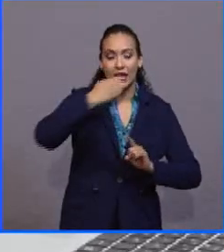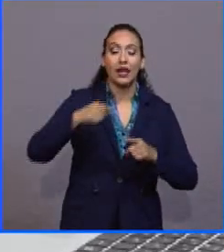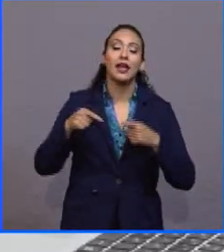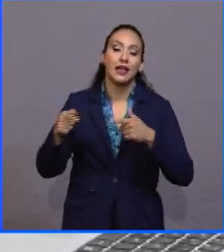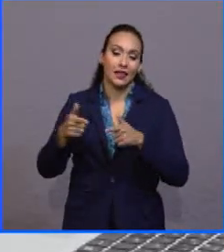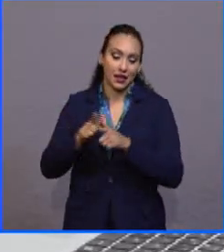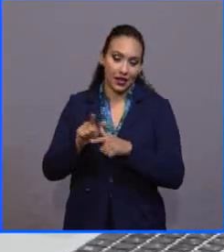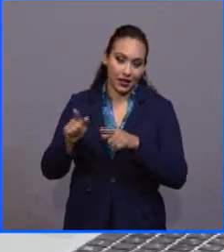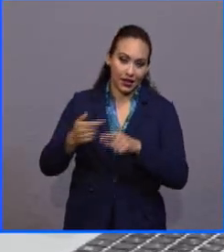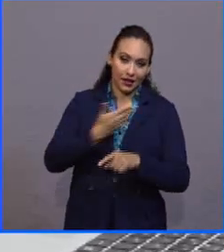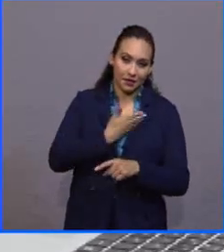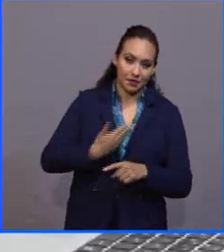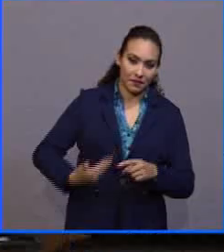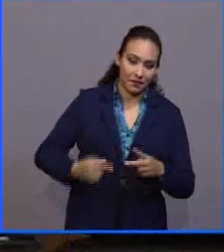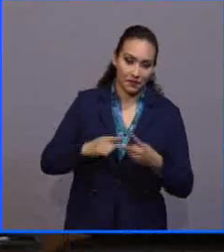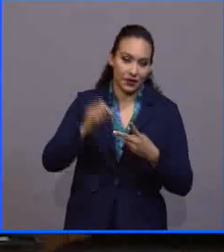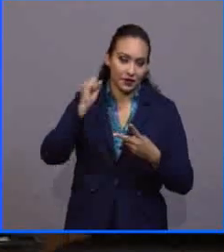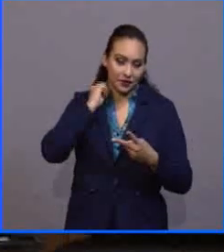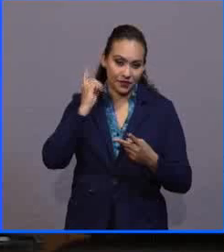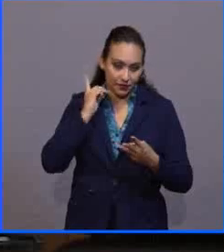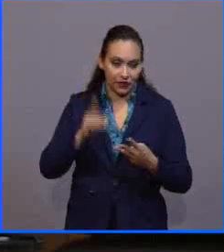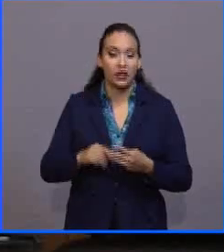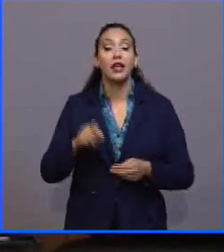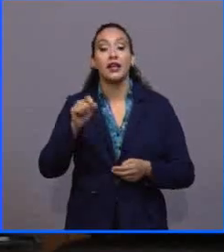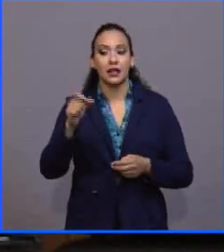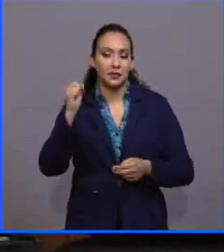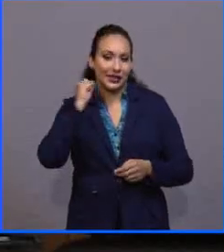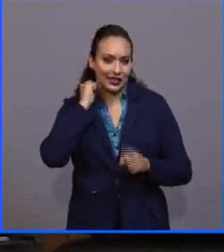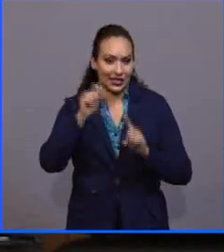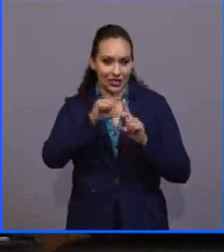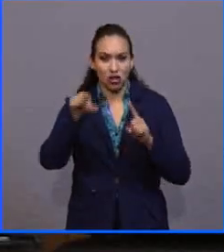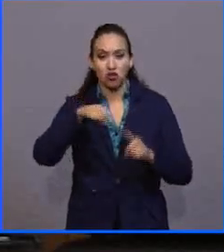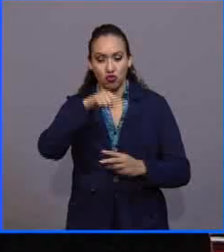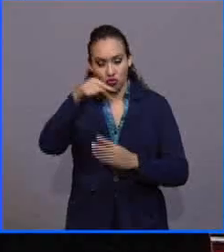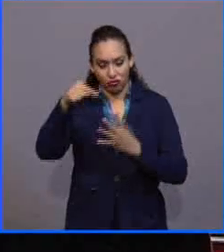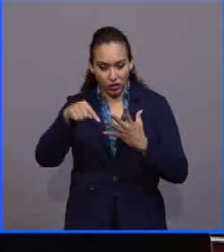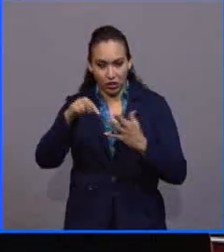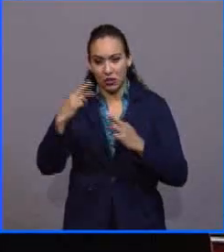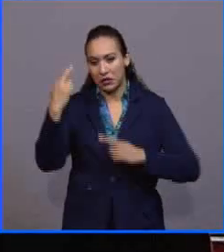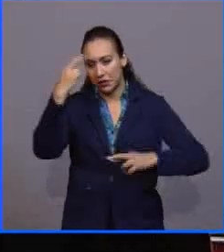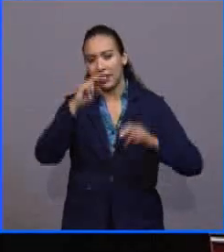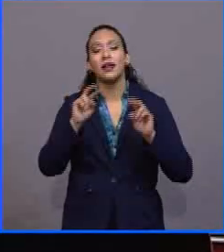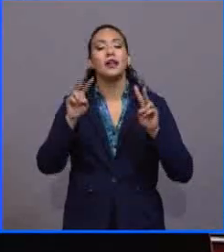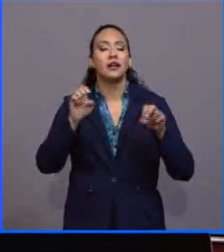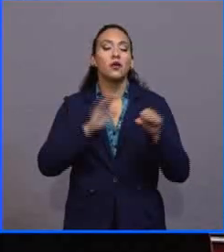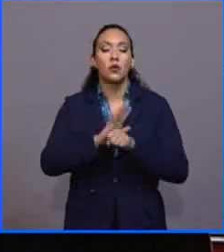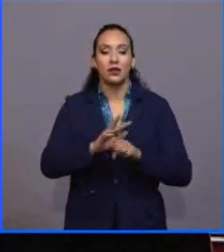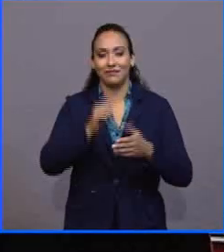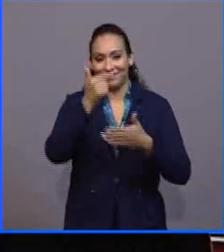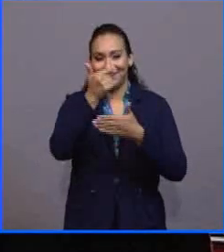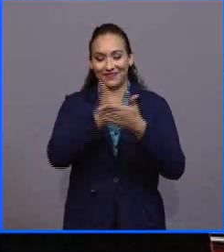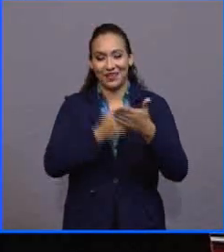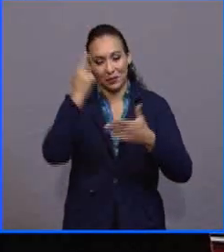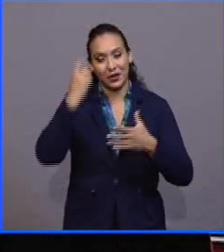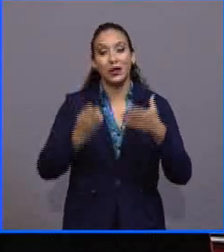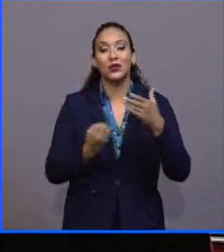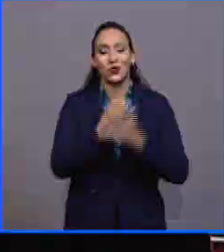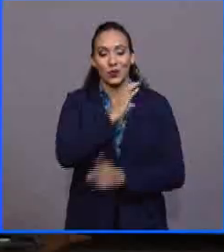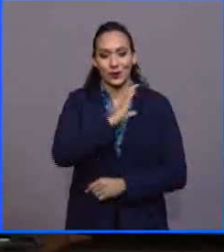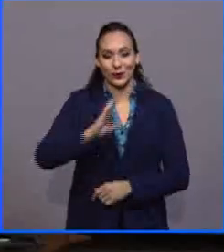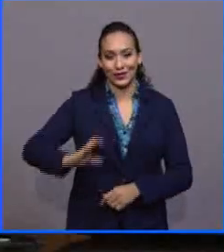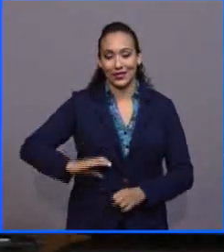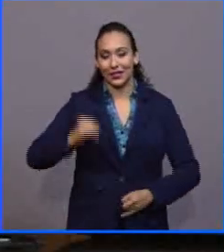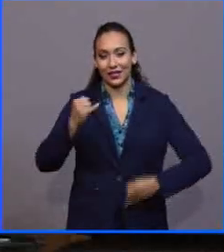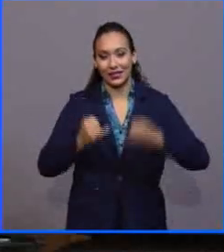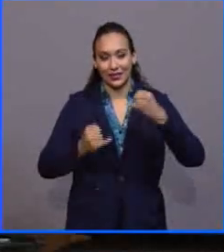ejecutivo federal y de la mesa directiva del Senado, todos respecto de la integración de las listas para aspirantes a la elección de cargos